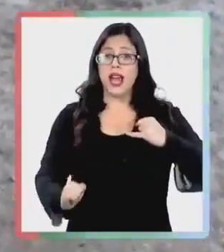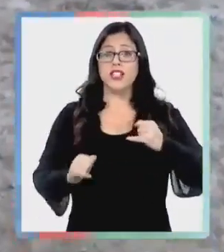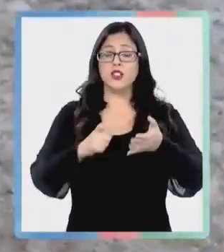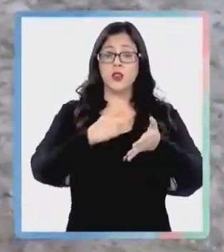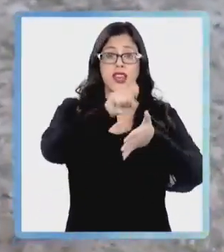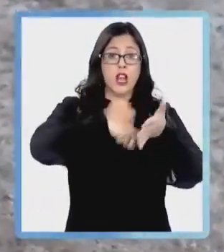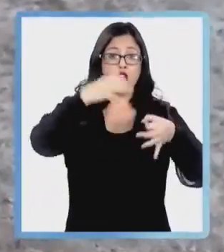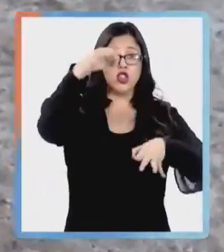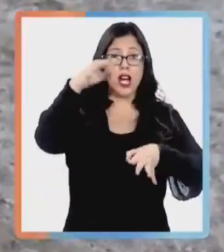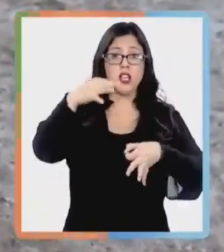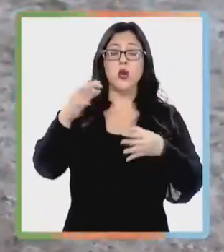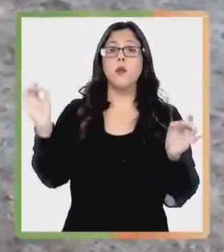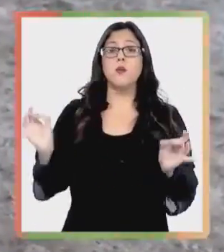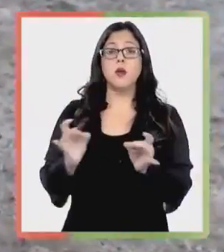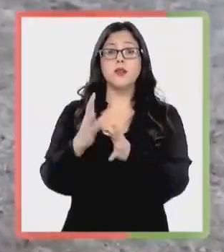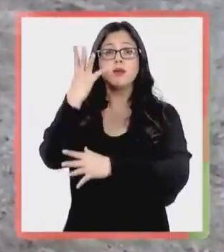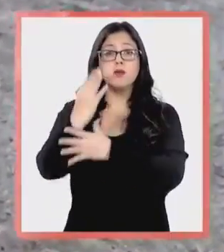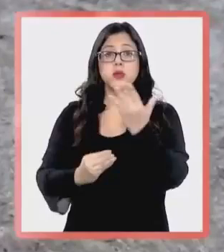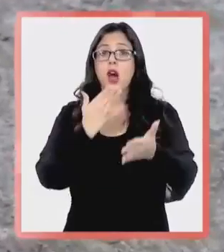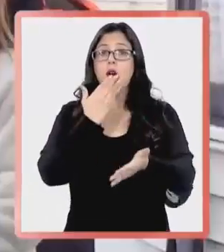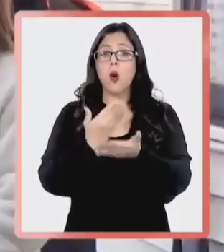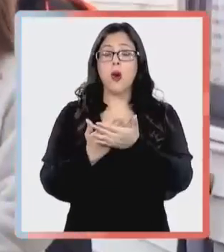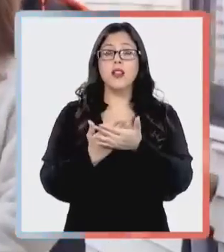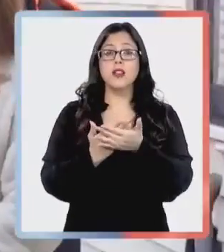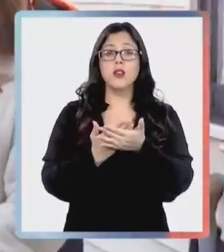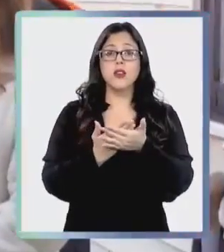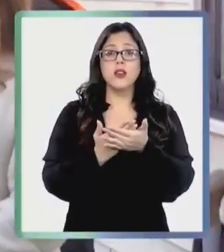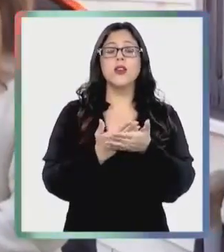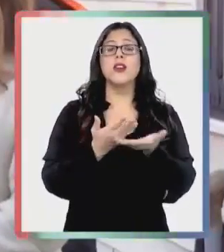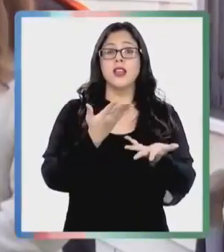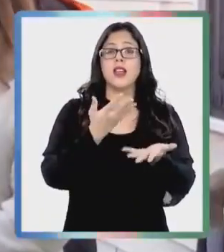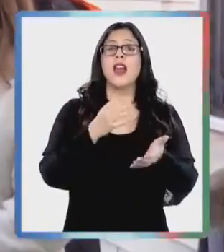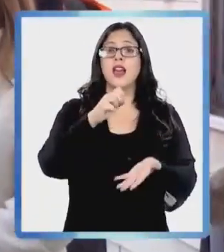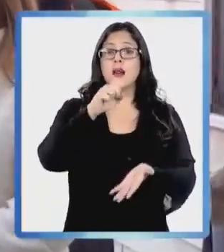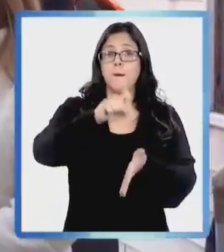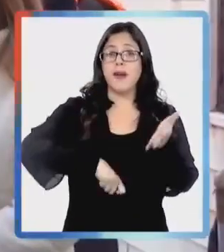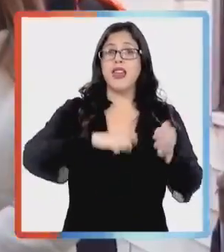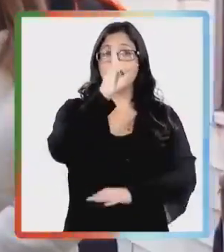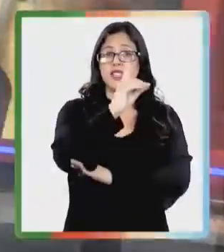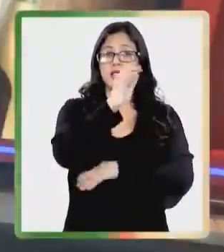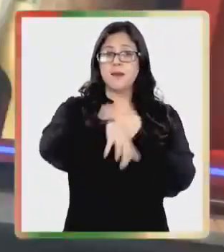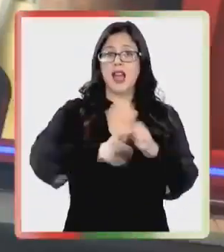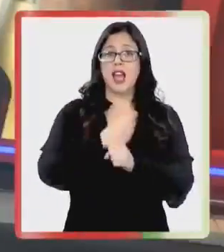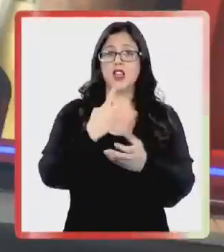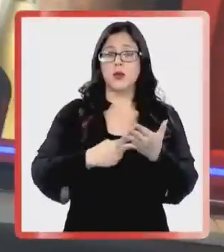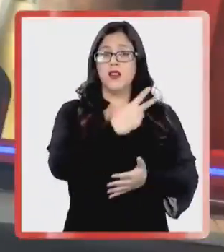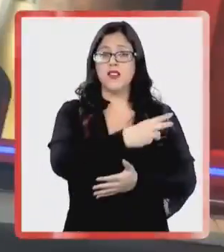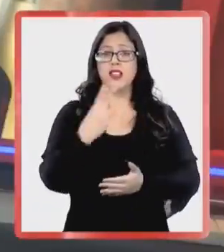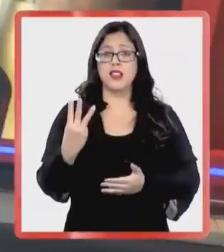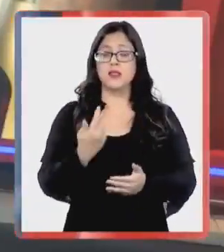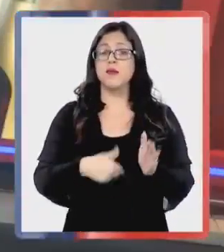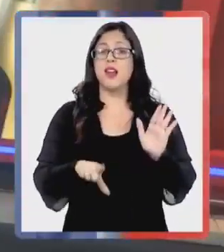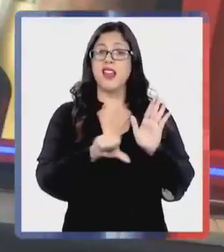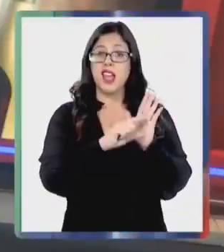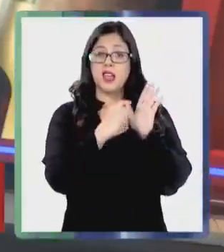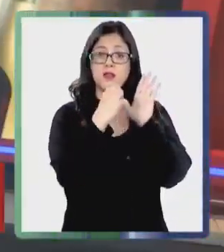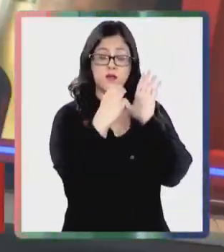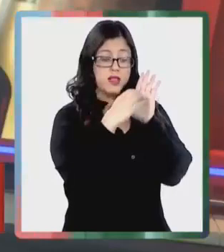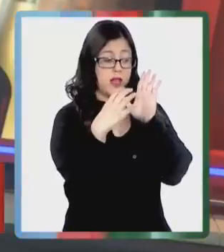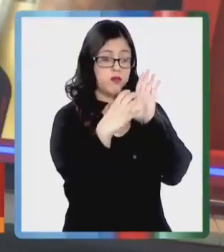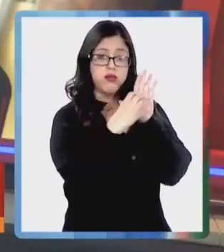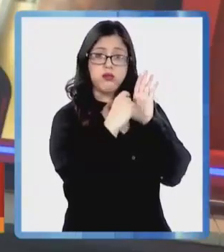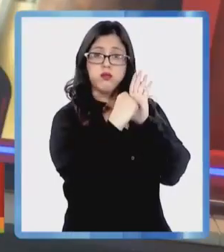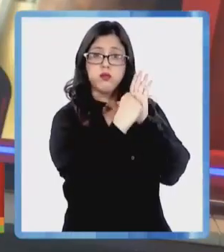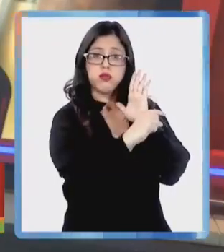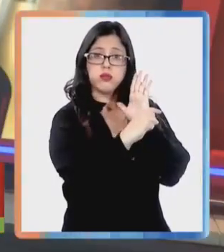contrato, las obras podrían ser terminadas en diciembre del año 2023. La ley de etiquetado que rige en Chile